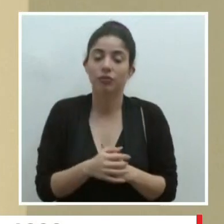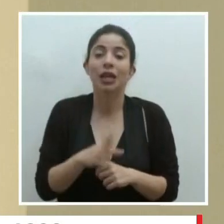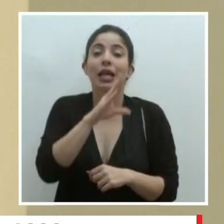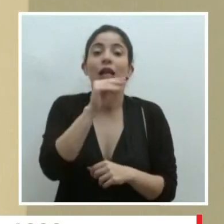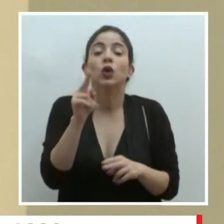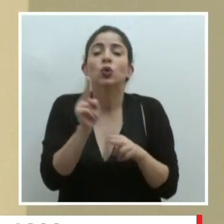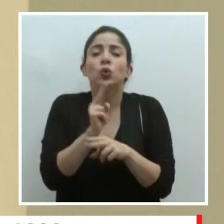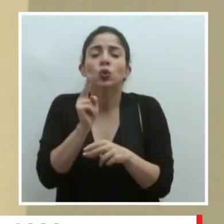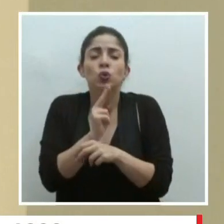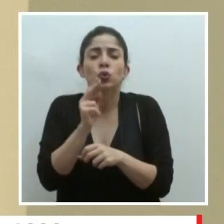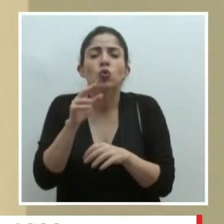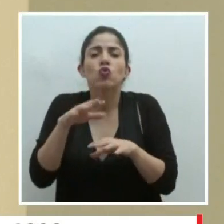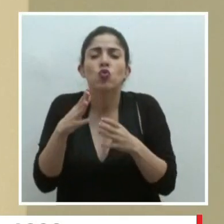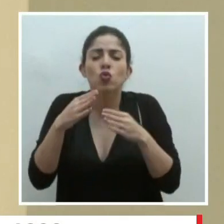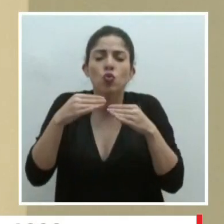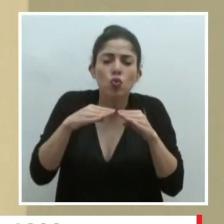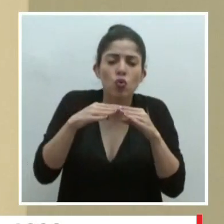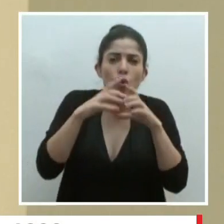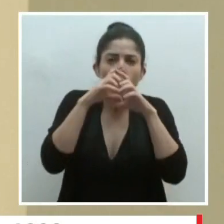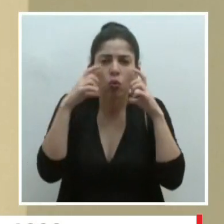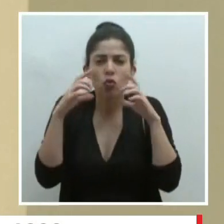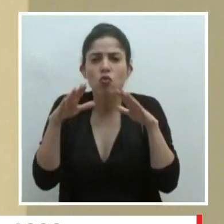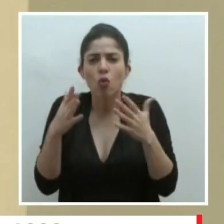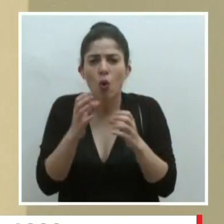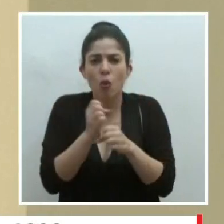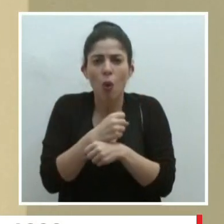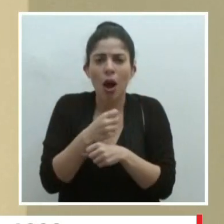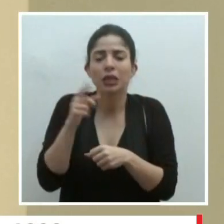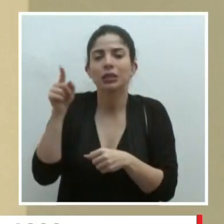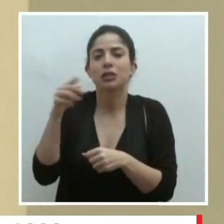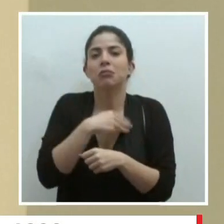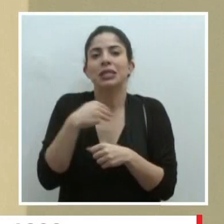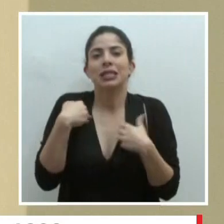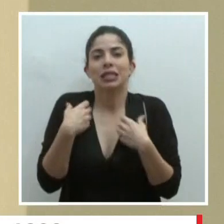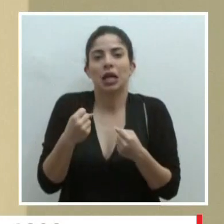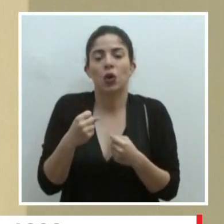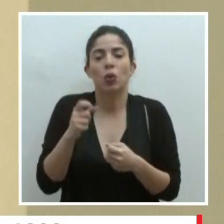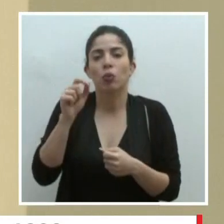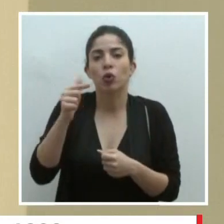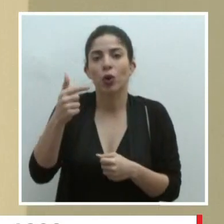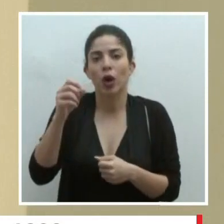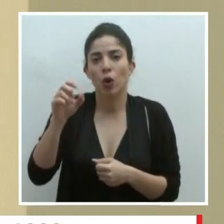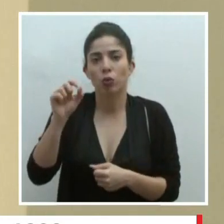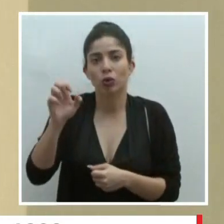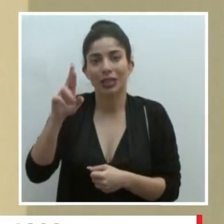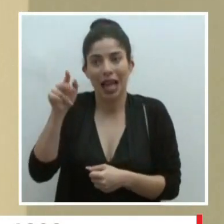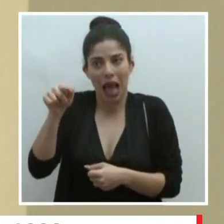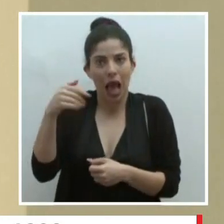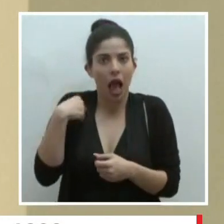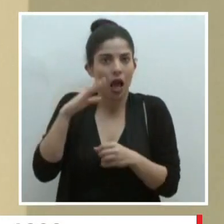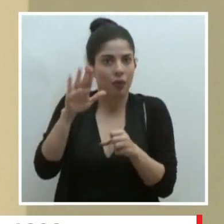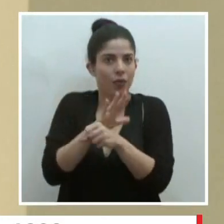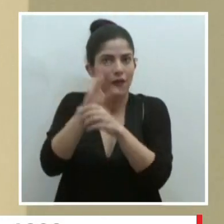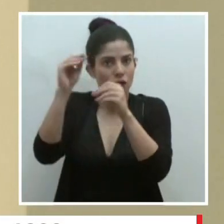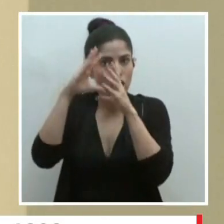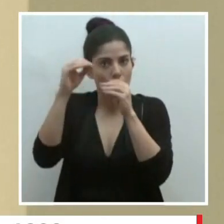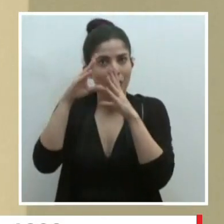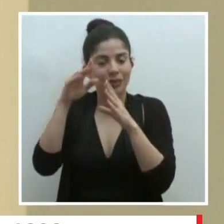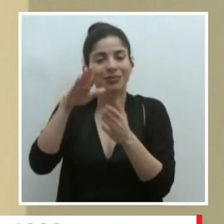el detalle de cómo poder confeccionarlas está en la página web del Ministerio, que es ministeriodesalud.go.cr, y ahí ustedes ven en